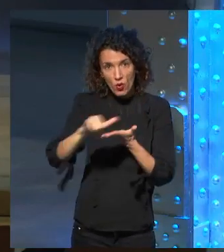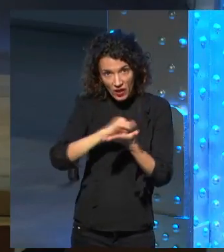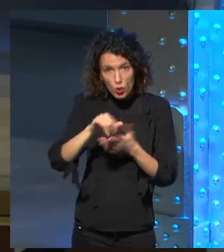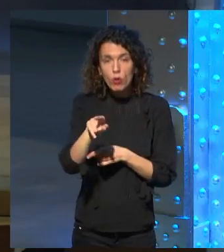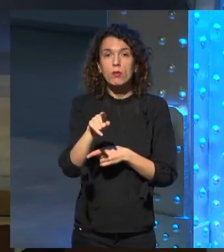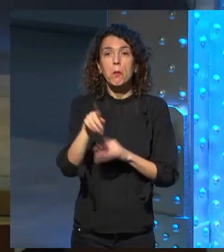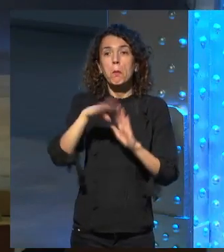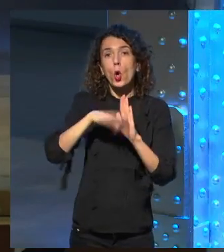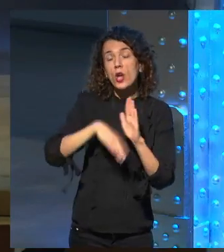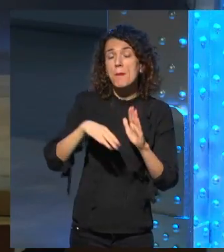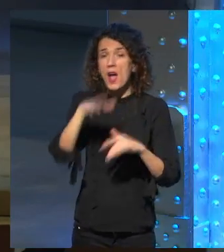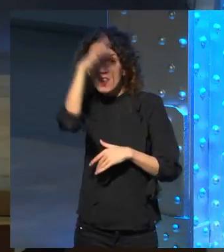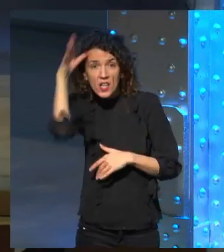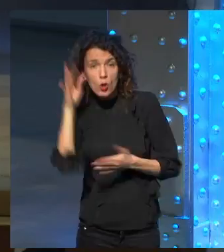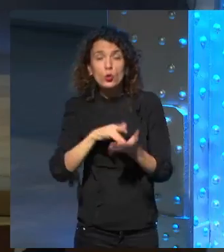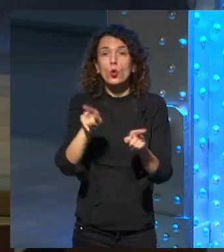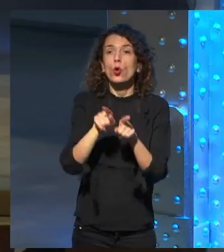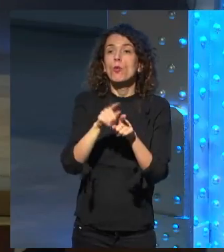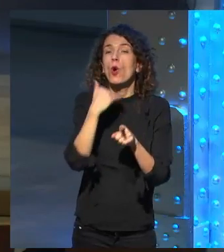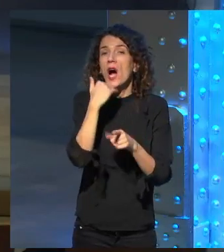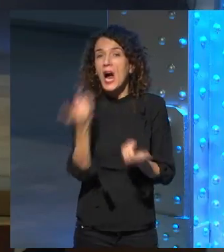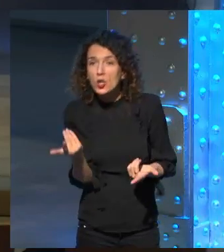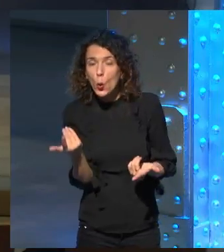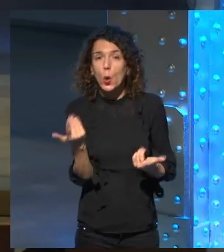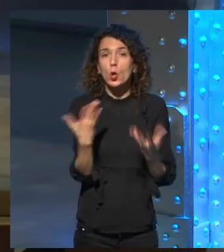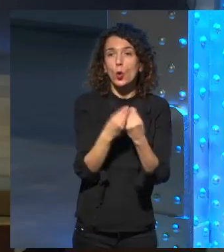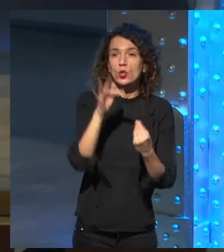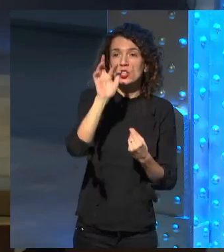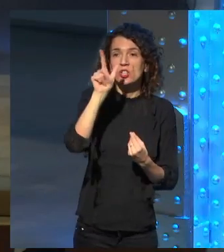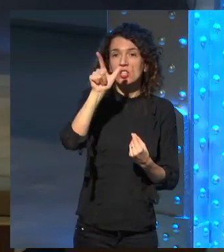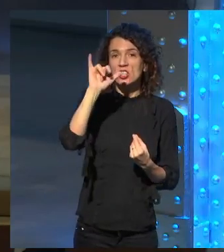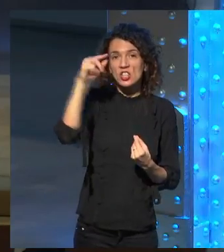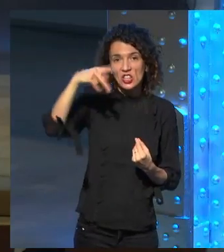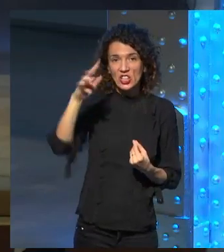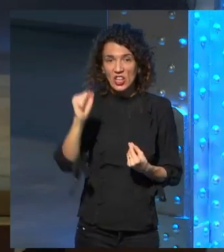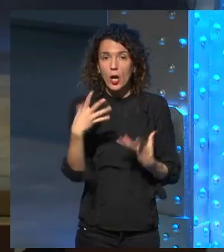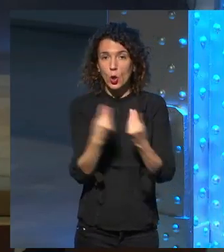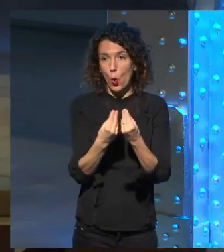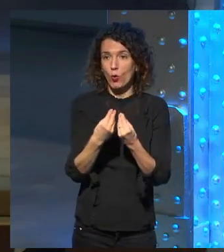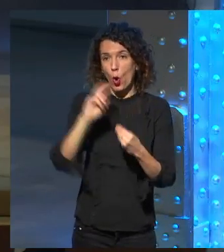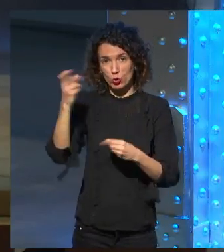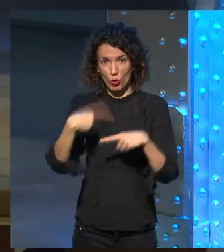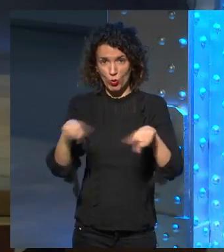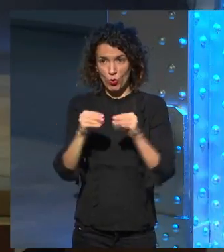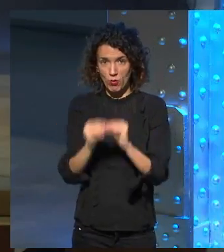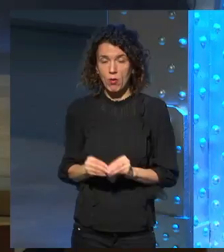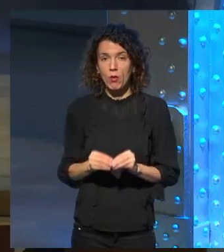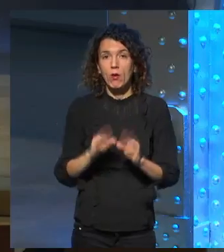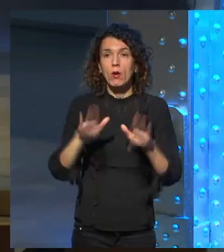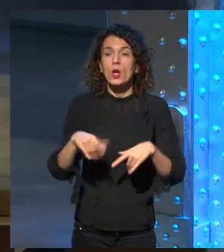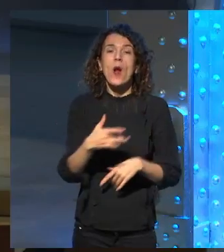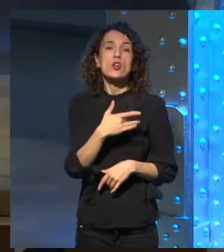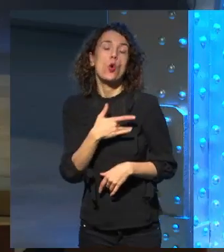los programas de verano y lo pone con Glinka y con, ¿sabes? Lo pone en la parte